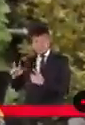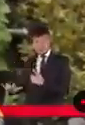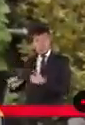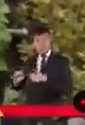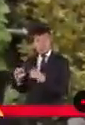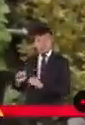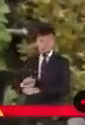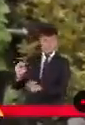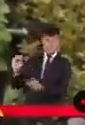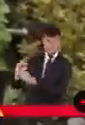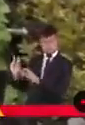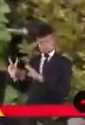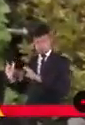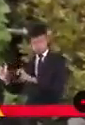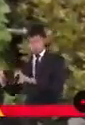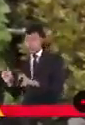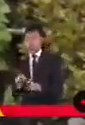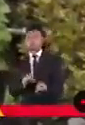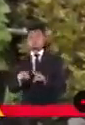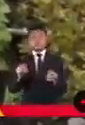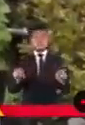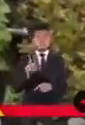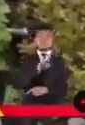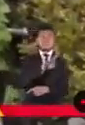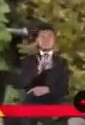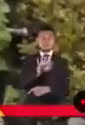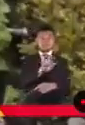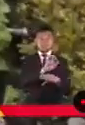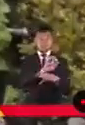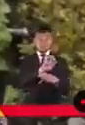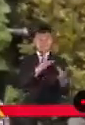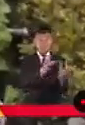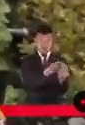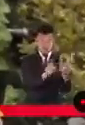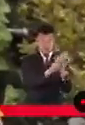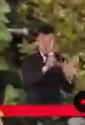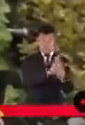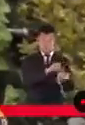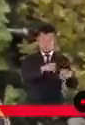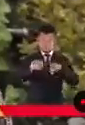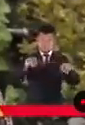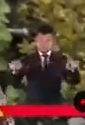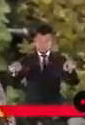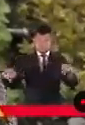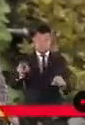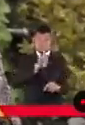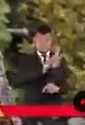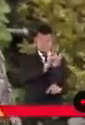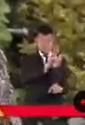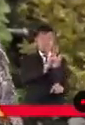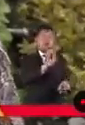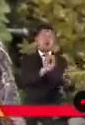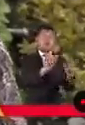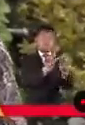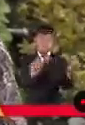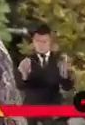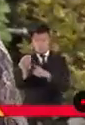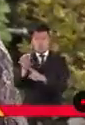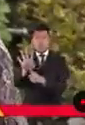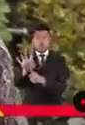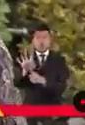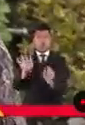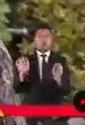Bogotá han establecido que de esas 29 organizaciones criminales en Bogotá, 9 podrían tener la